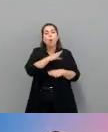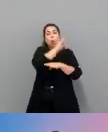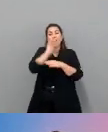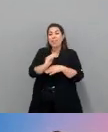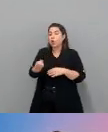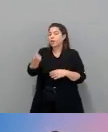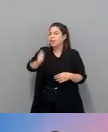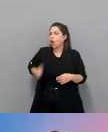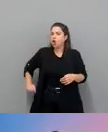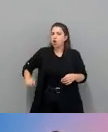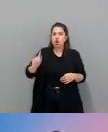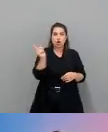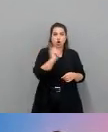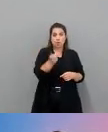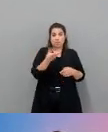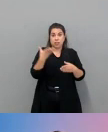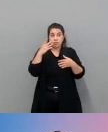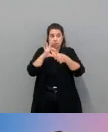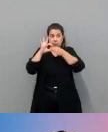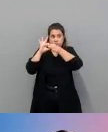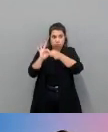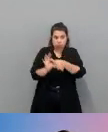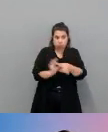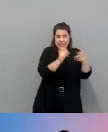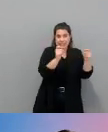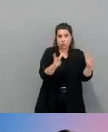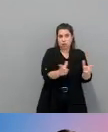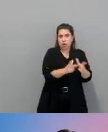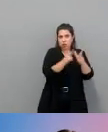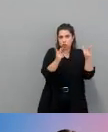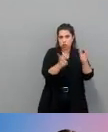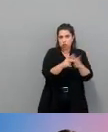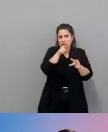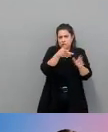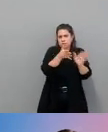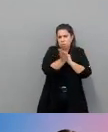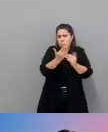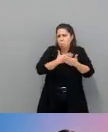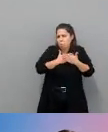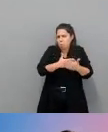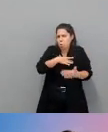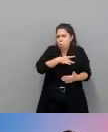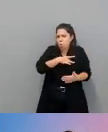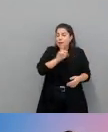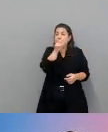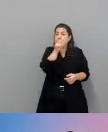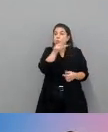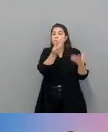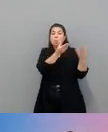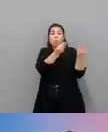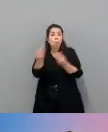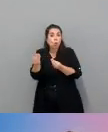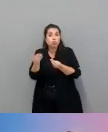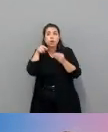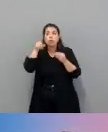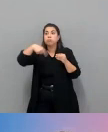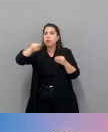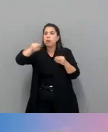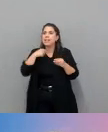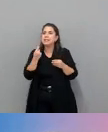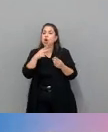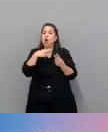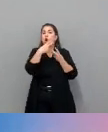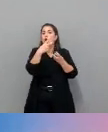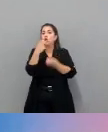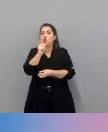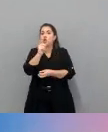la Tesorería General de la Seguridad Social, darse de alta, es de carácter voluntario. Es decir, hay muchas personas que no están cotizando porque han dejado